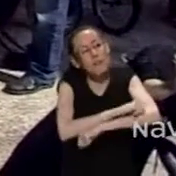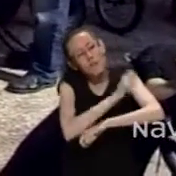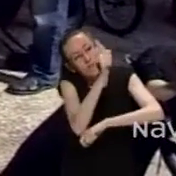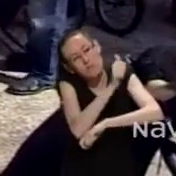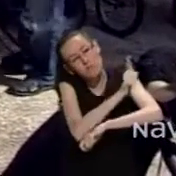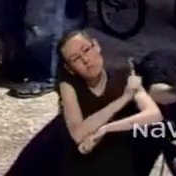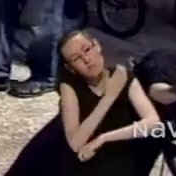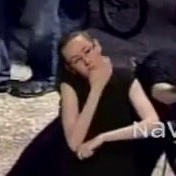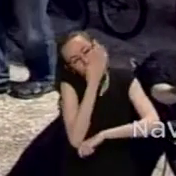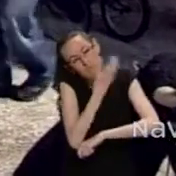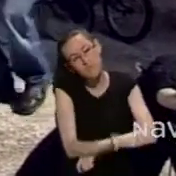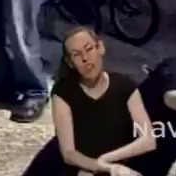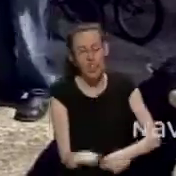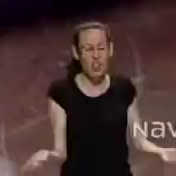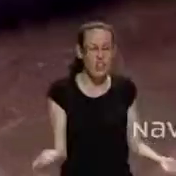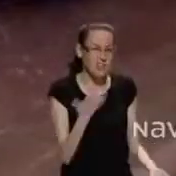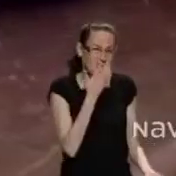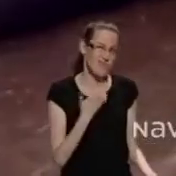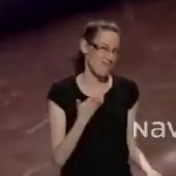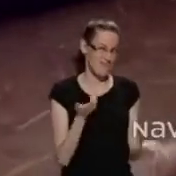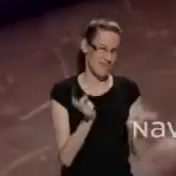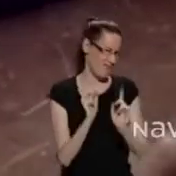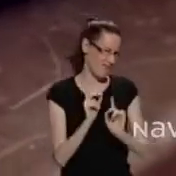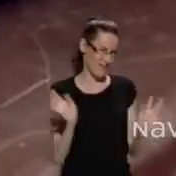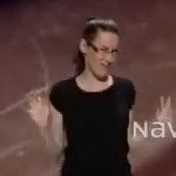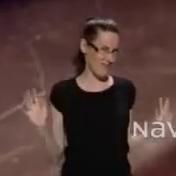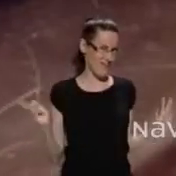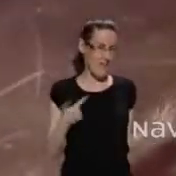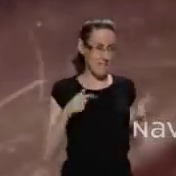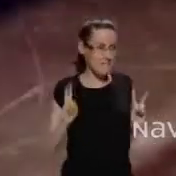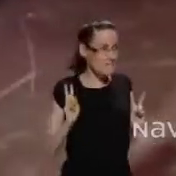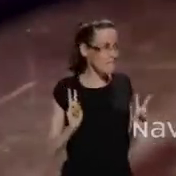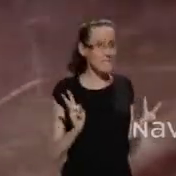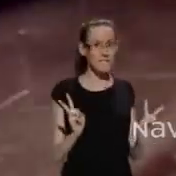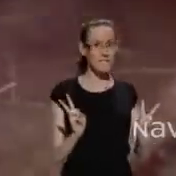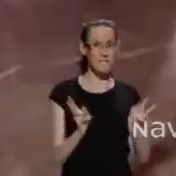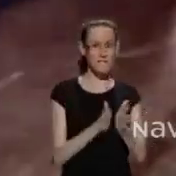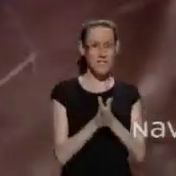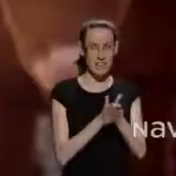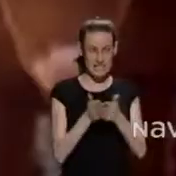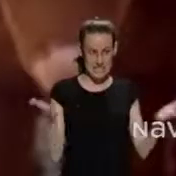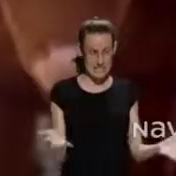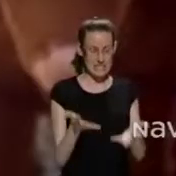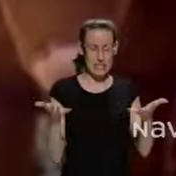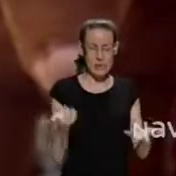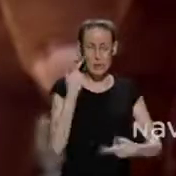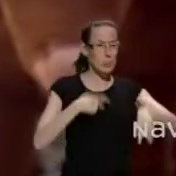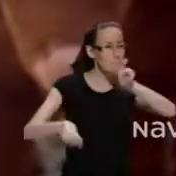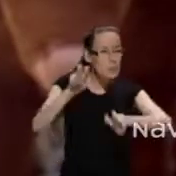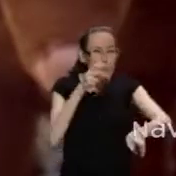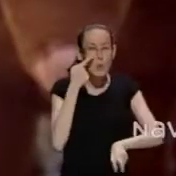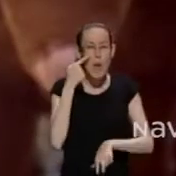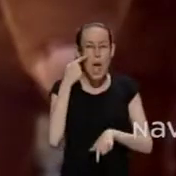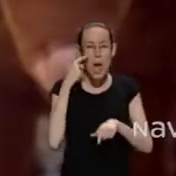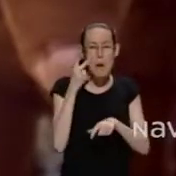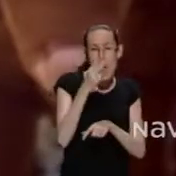muy aburrido y un poco triste. Yo siempre, siempre quiero tener algo de actividad. Busco donde sea. Cambiar de herramientas